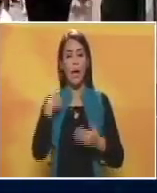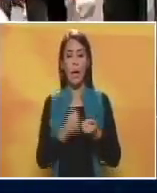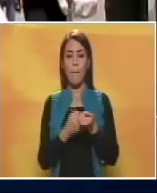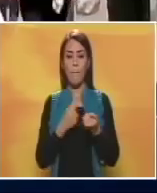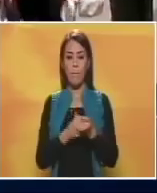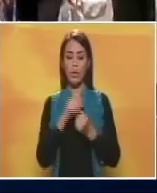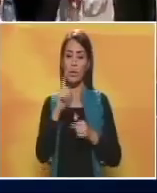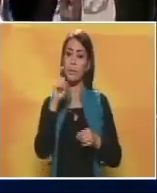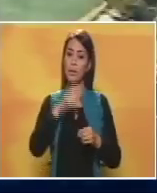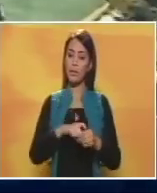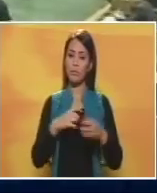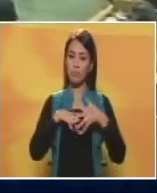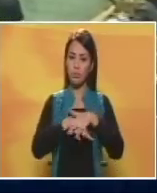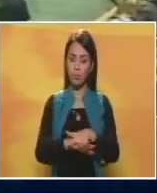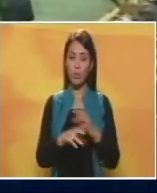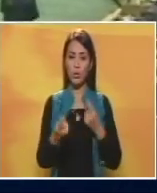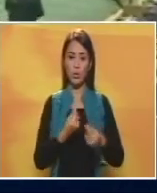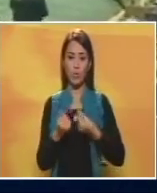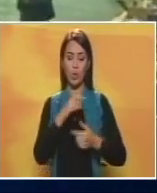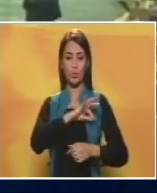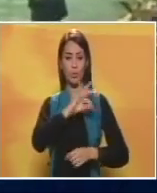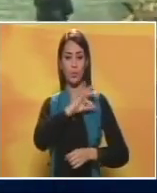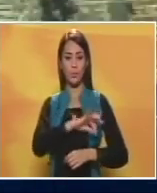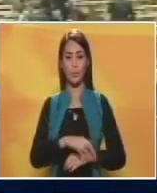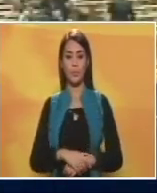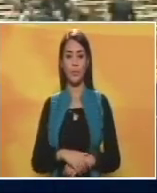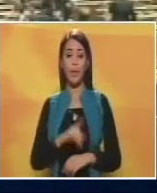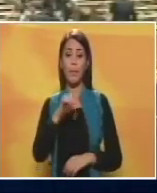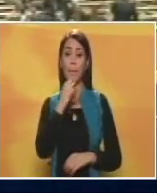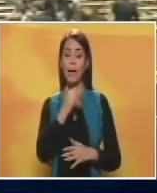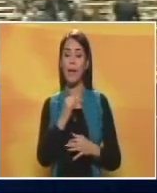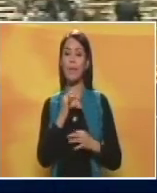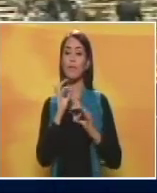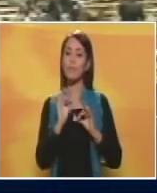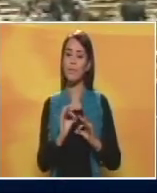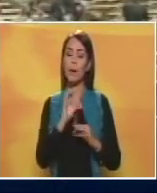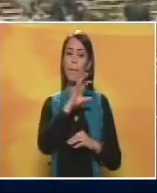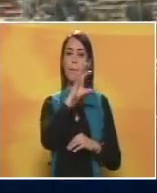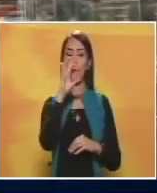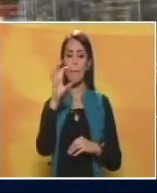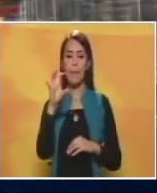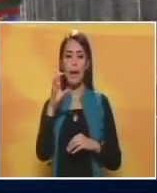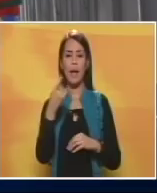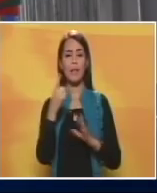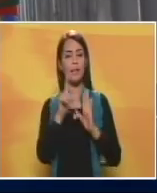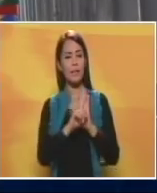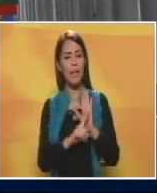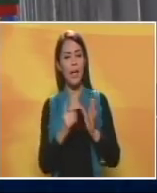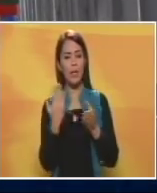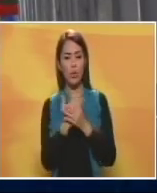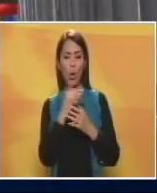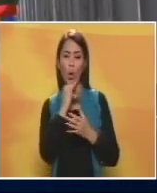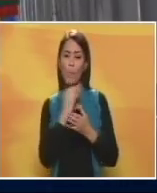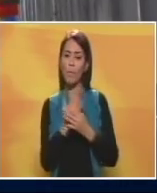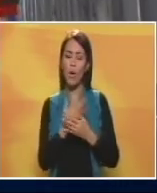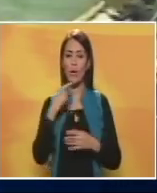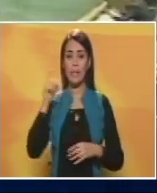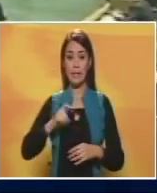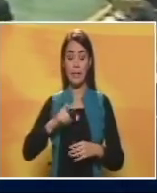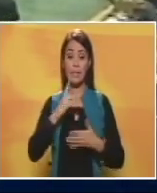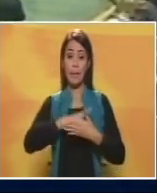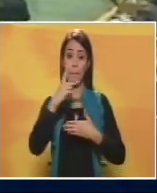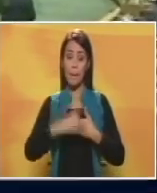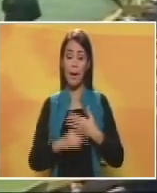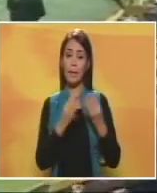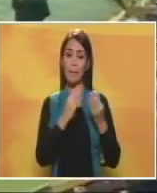directo e integración socioeconómica. Asimismo, proporciona a los países información acerca de los requisitos migratorios, lo que incluye planes para